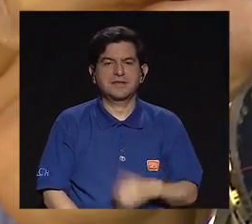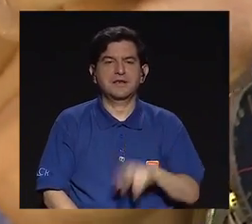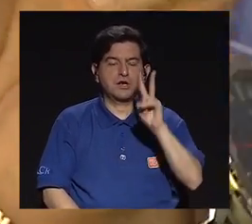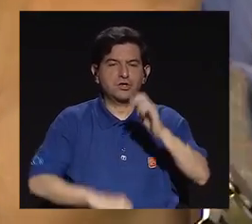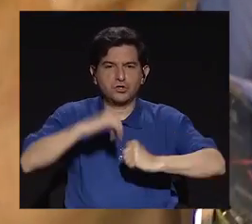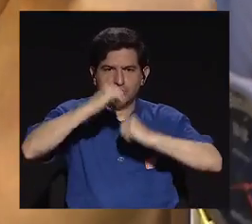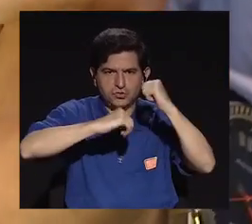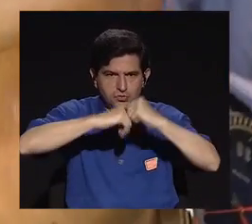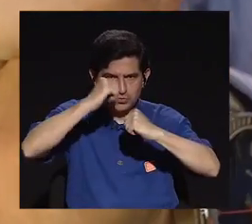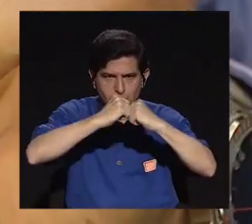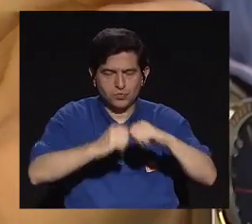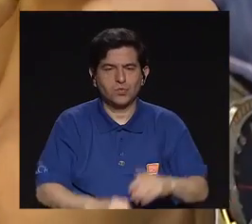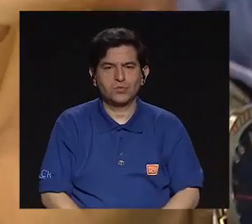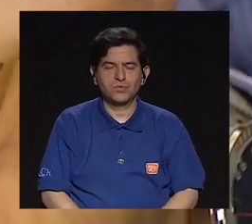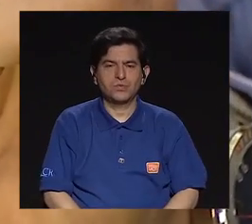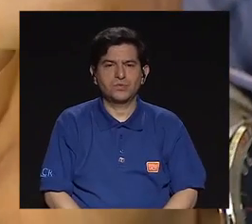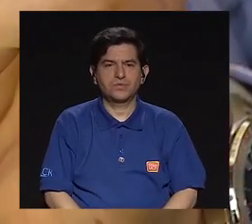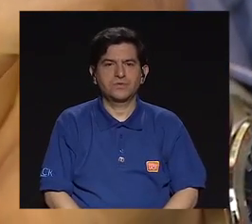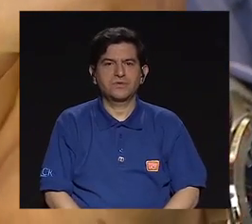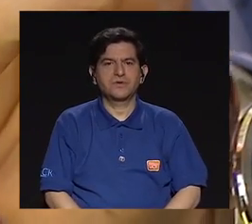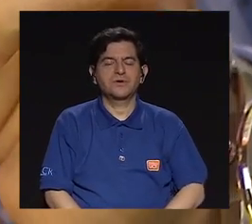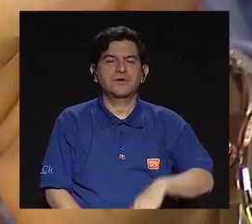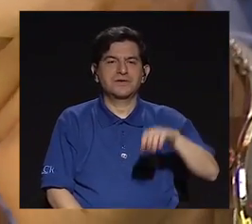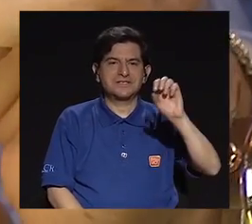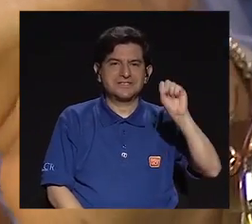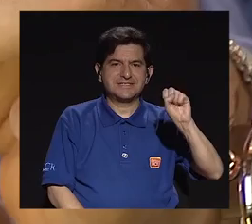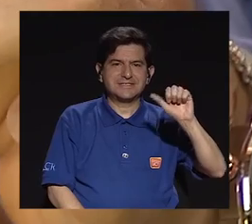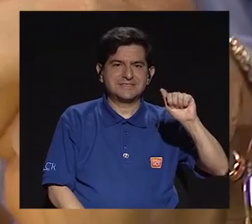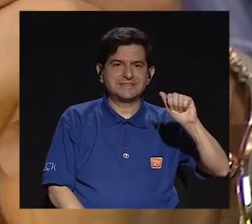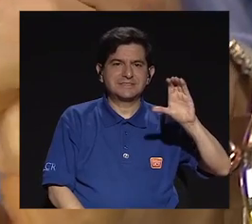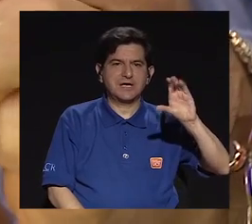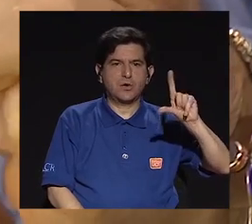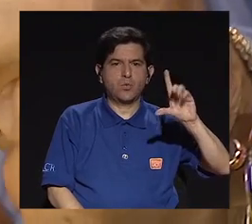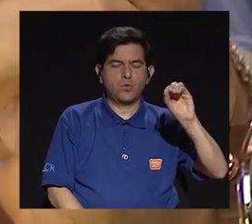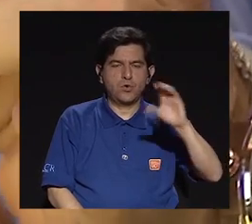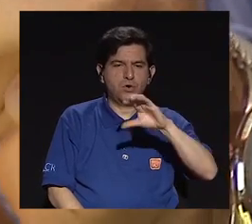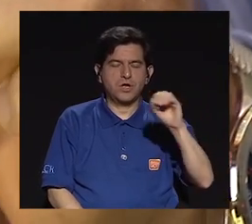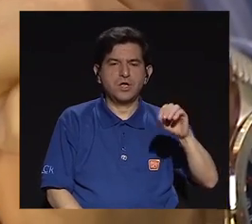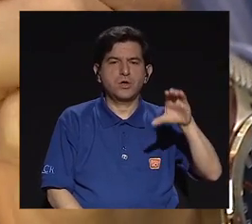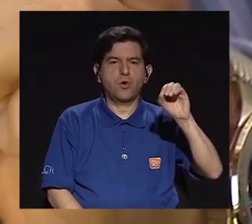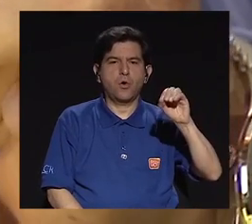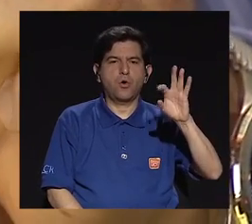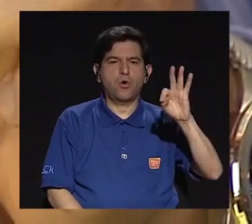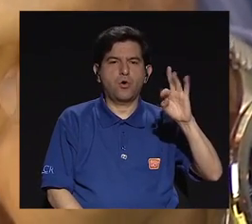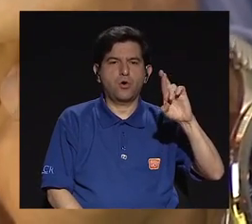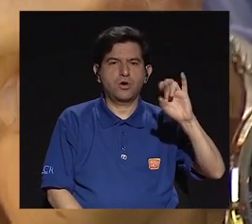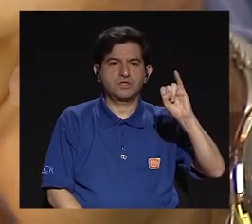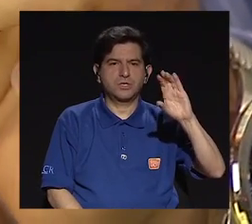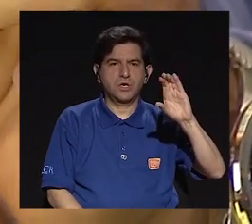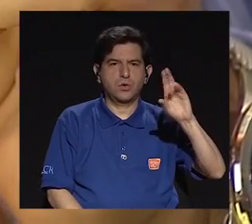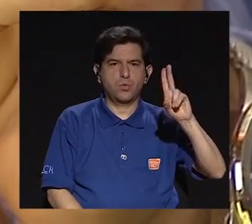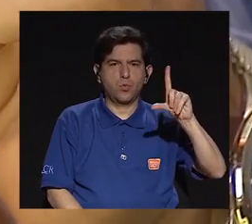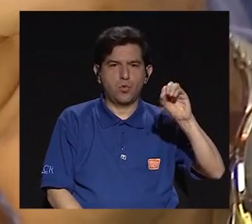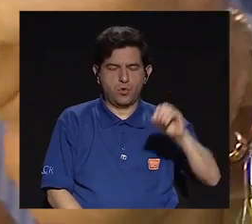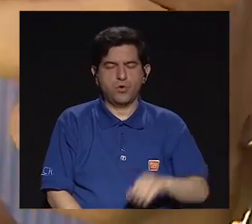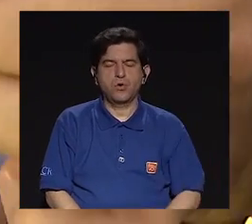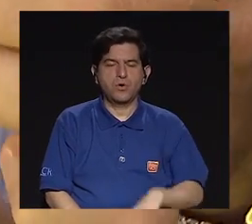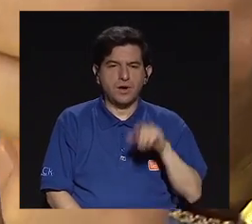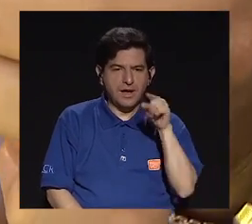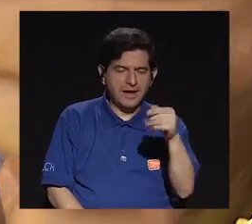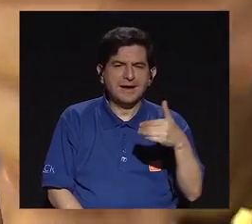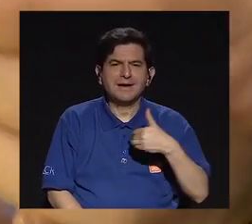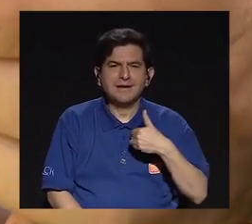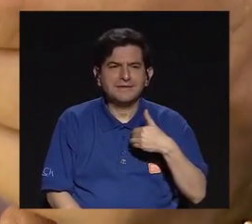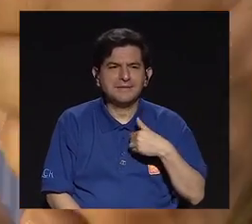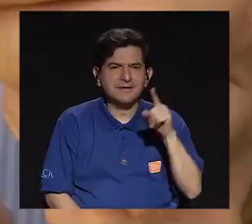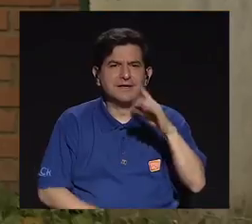dos estructuras, que es el sáculo y el utrículo. El sáculo tiene una cama,